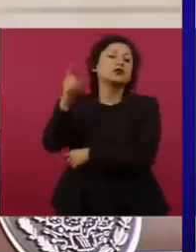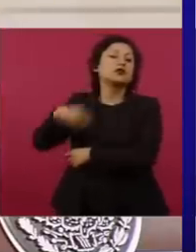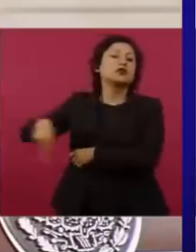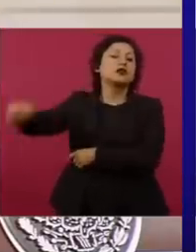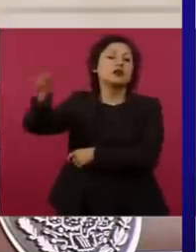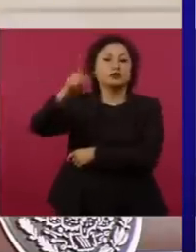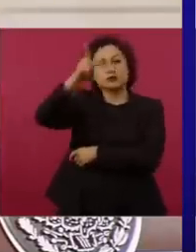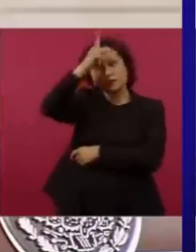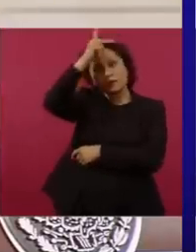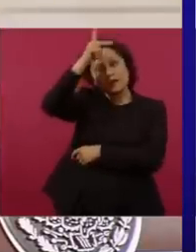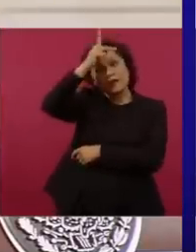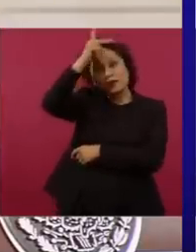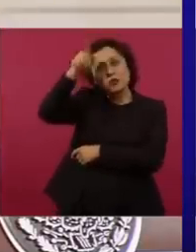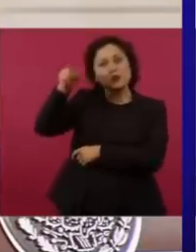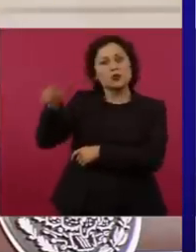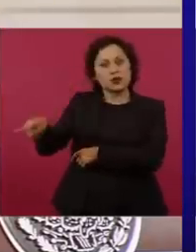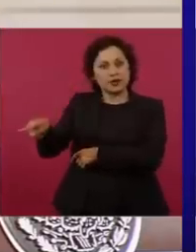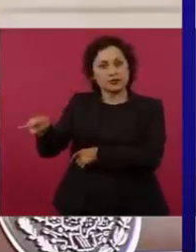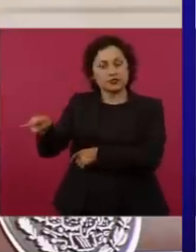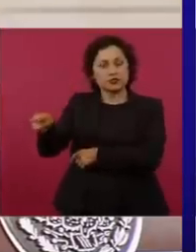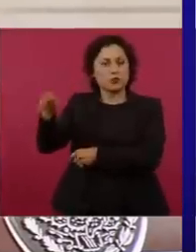para que me